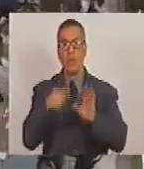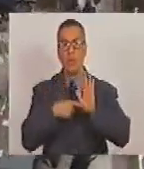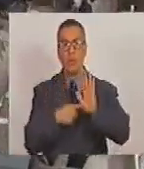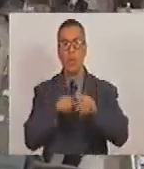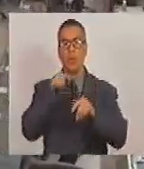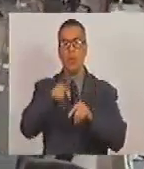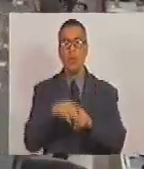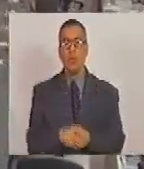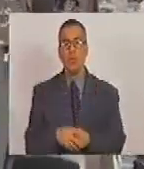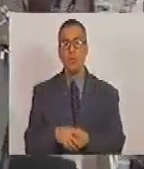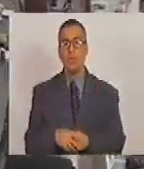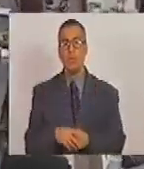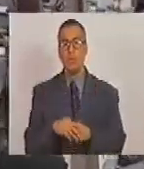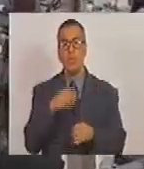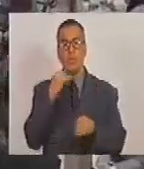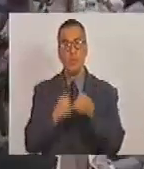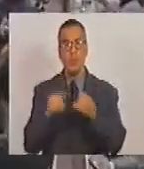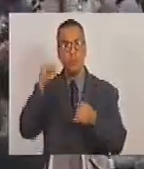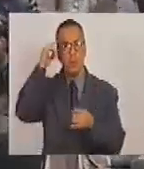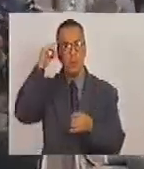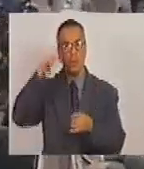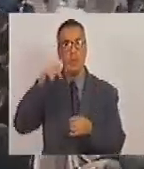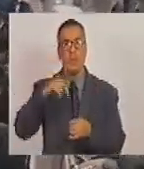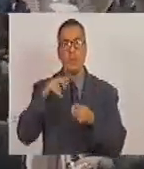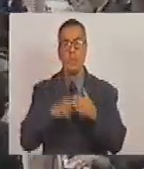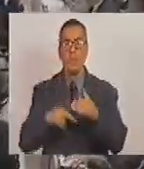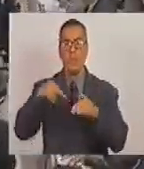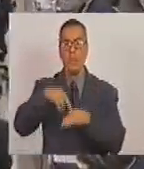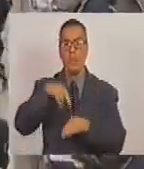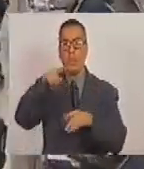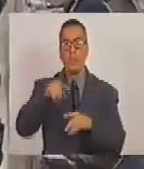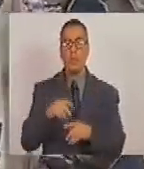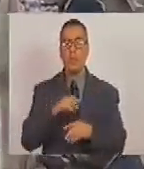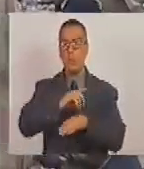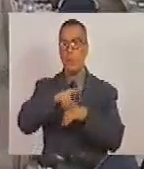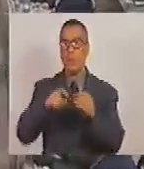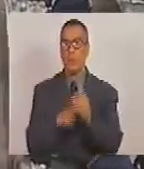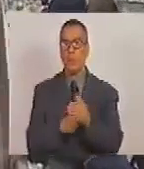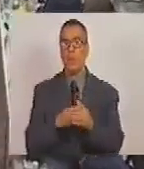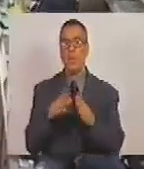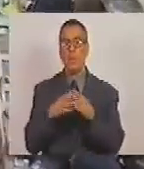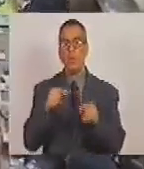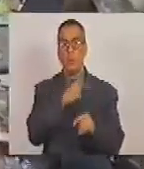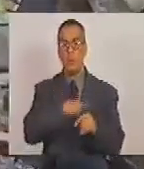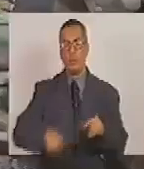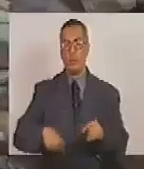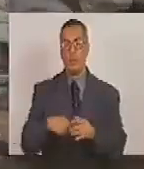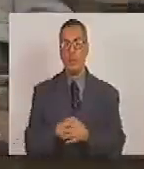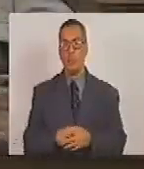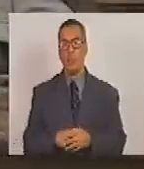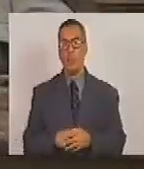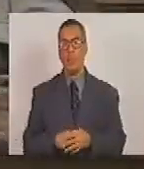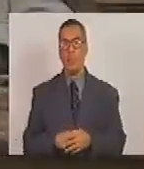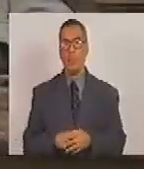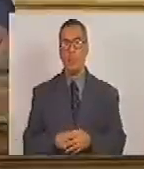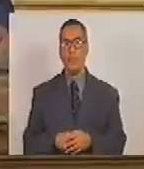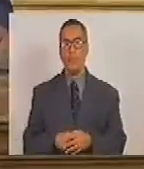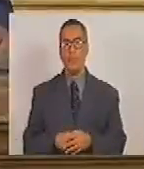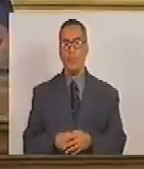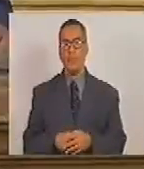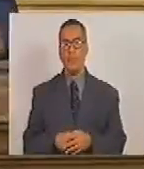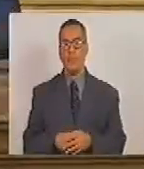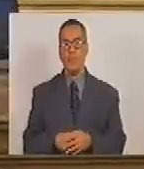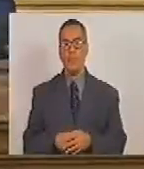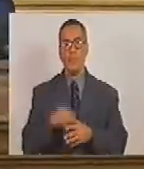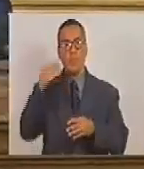publicación y señaló que agotado el orden del día, se levantó la sesión solemne. Es todo, ciudadano presidente.